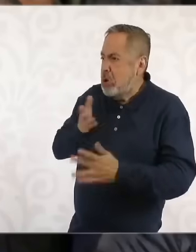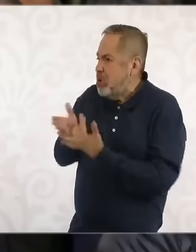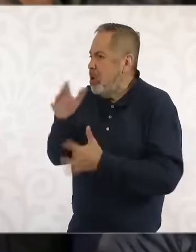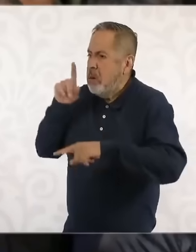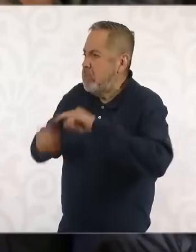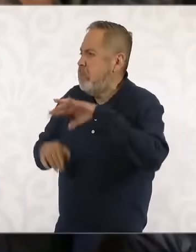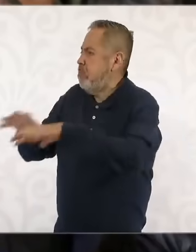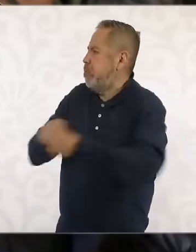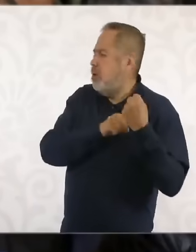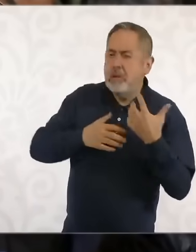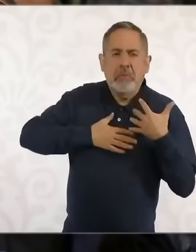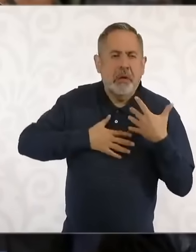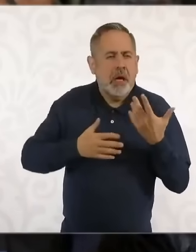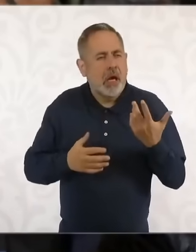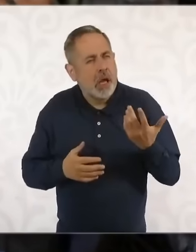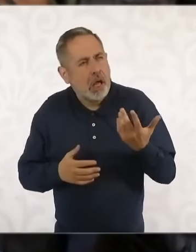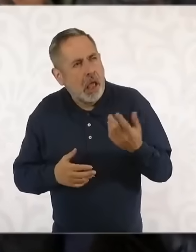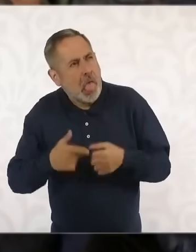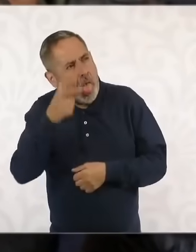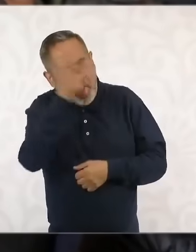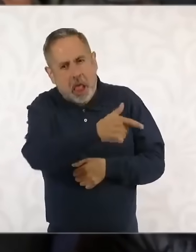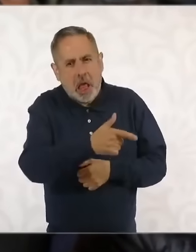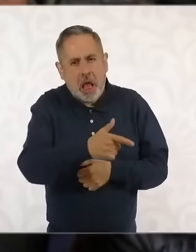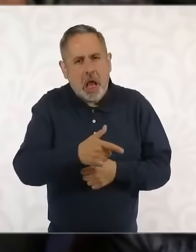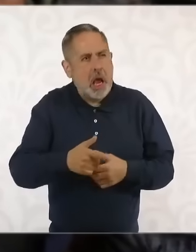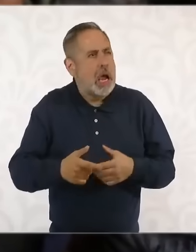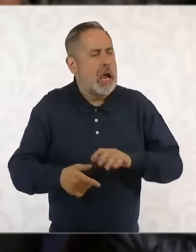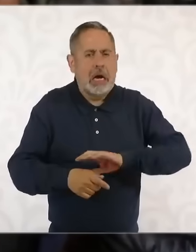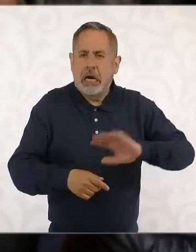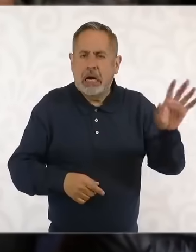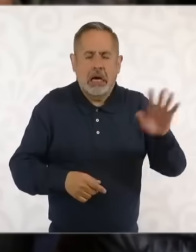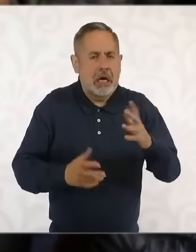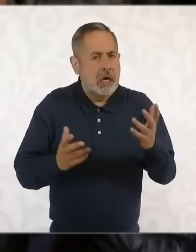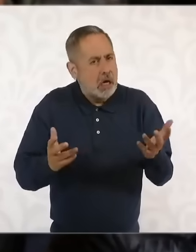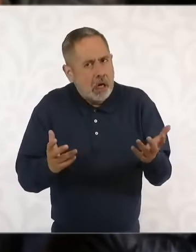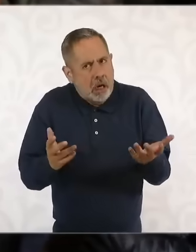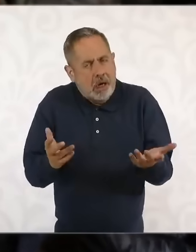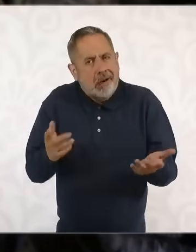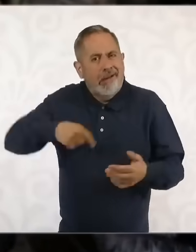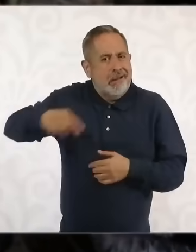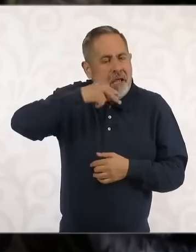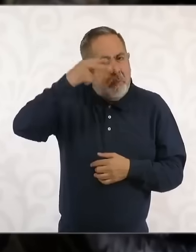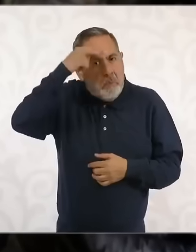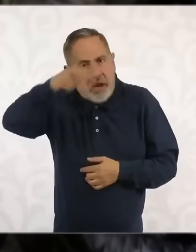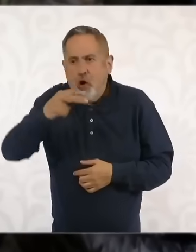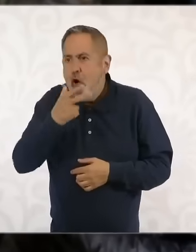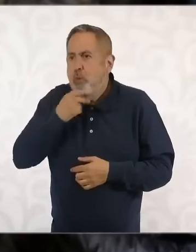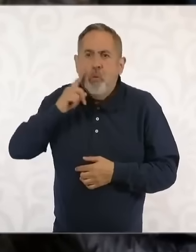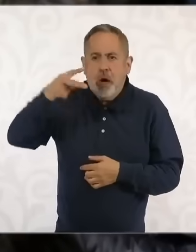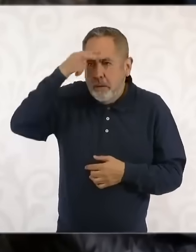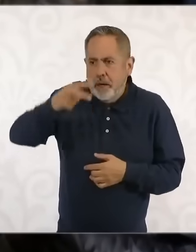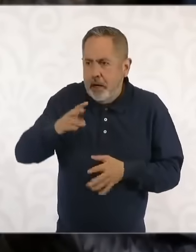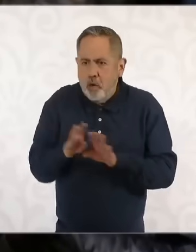como planeta, y preguntarle pues cómo estaríamos los mexicanos, las mexicanas preparadas, porque nos decía